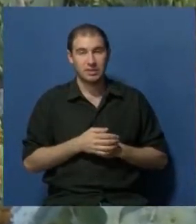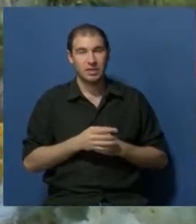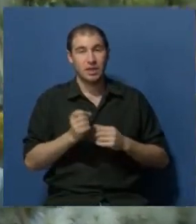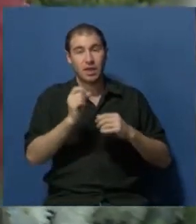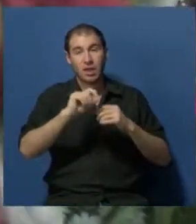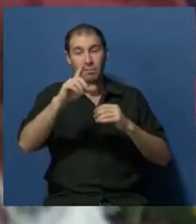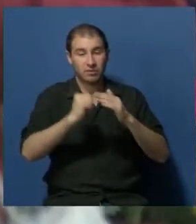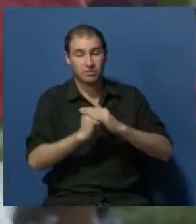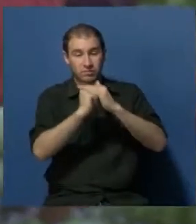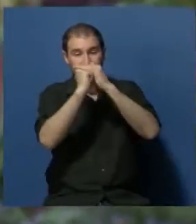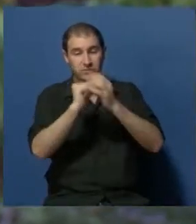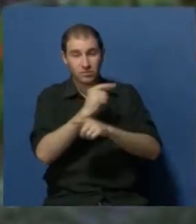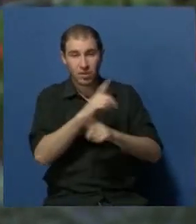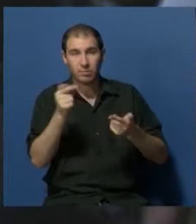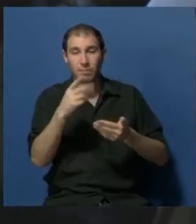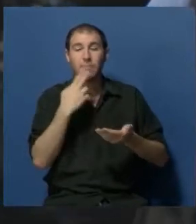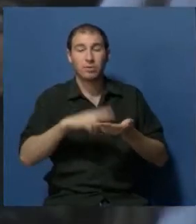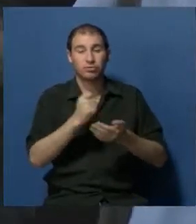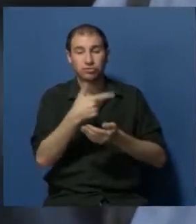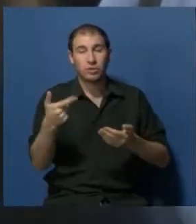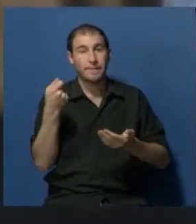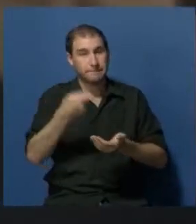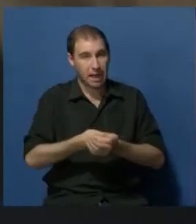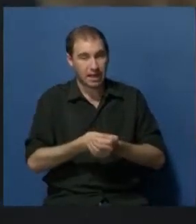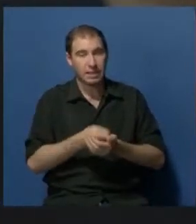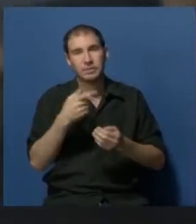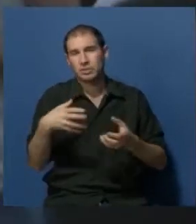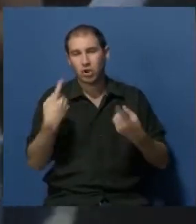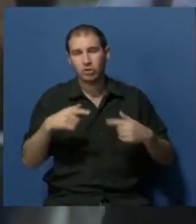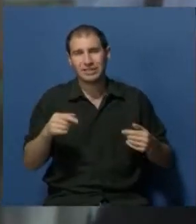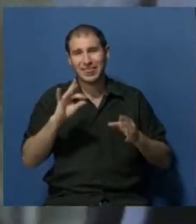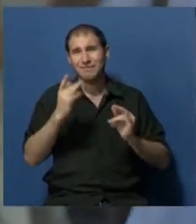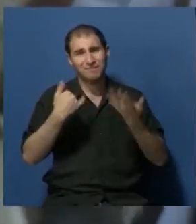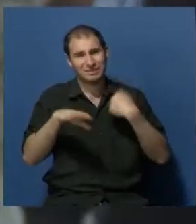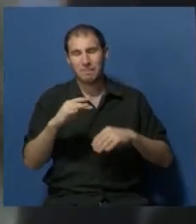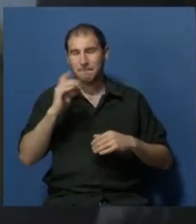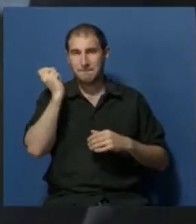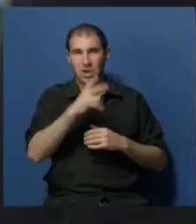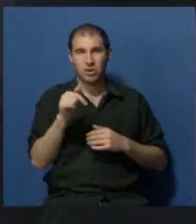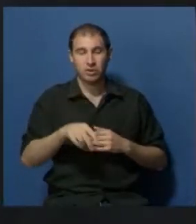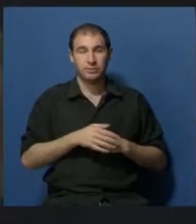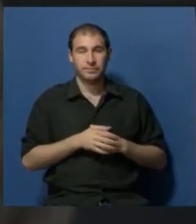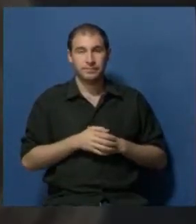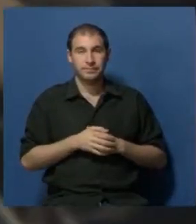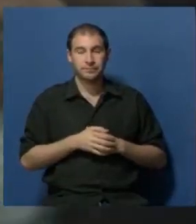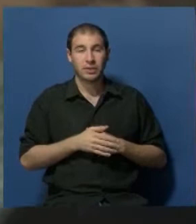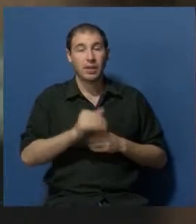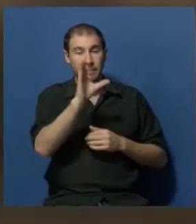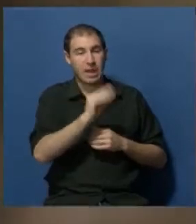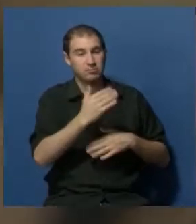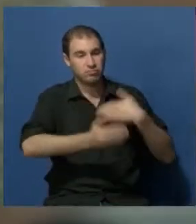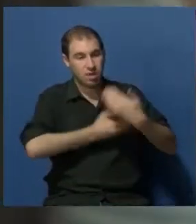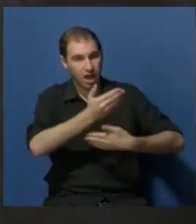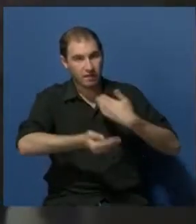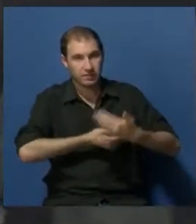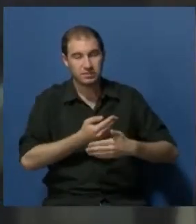escala no actualizada vos tenés que pagar ganancias. Claro. Eso ya es como un combo mucho más difícil todavía. Mientras el país va creciendo